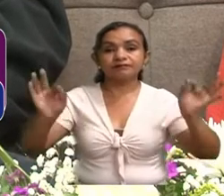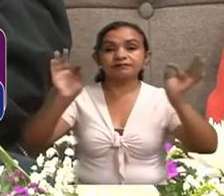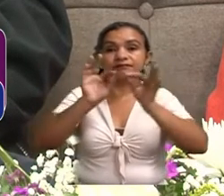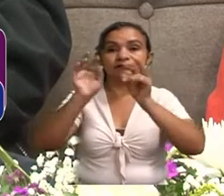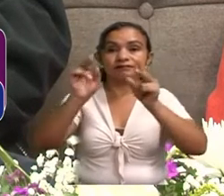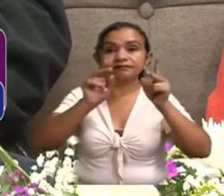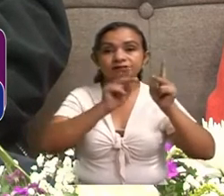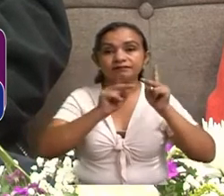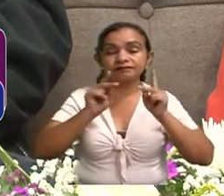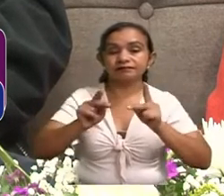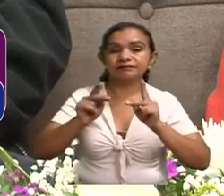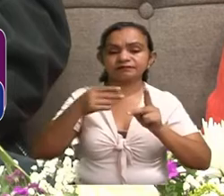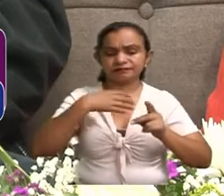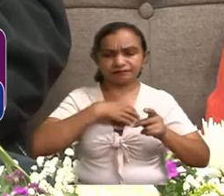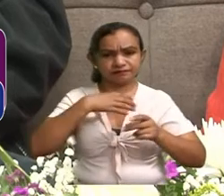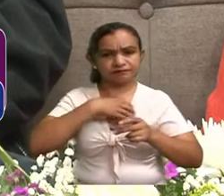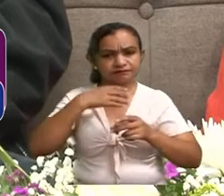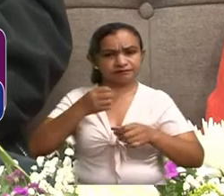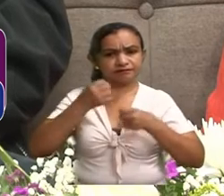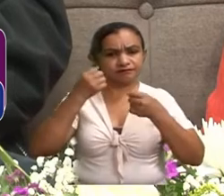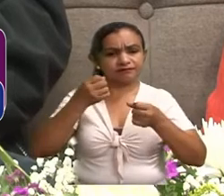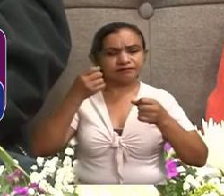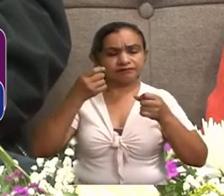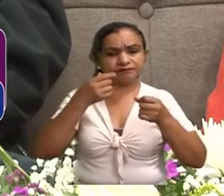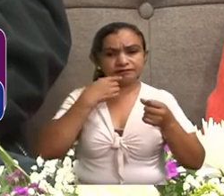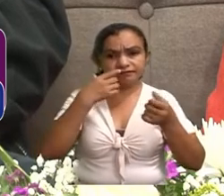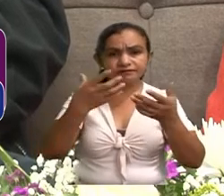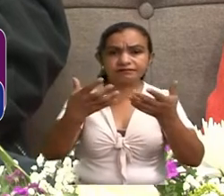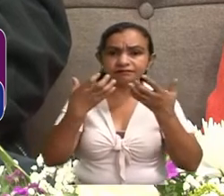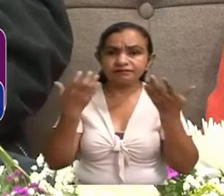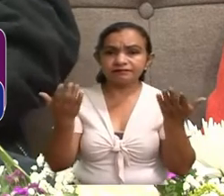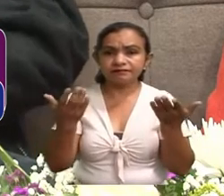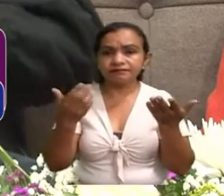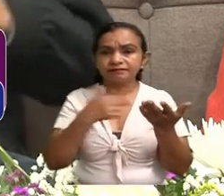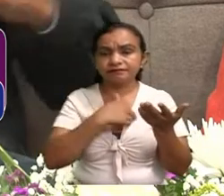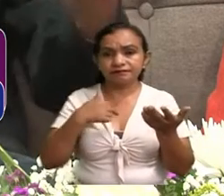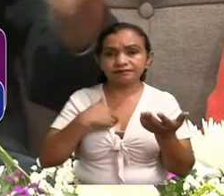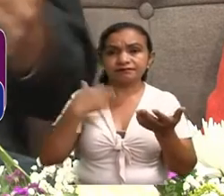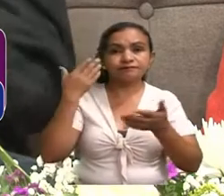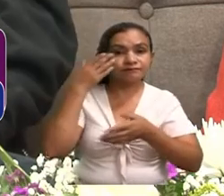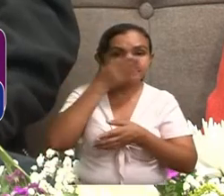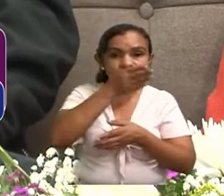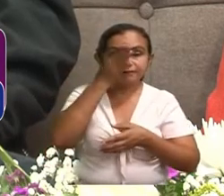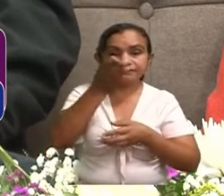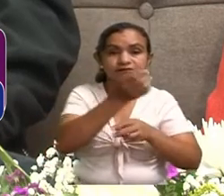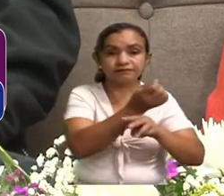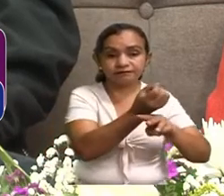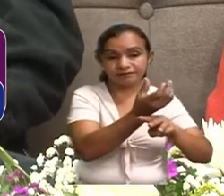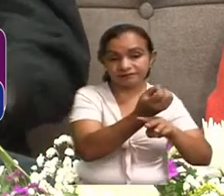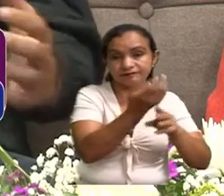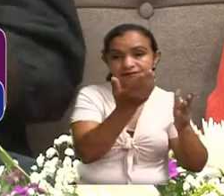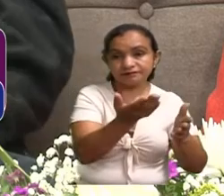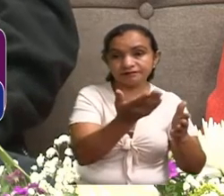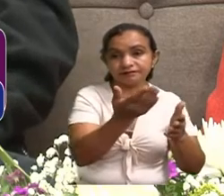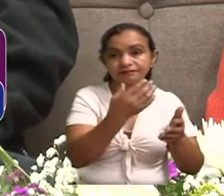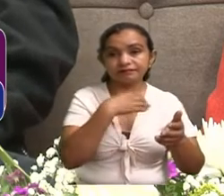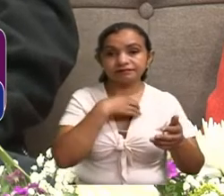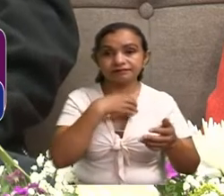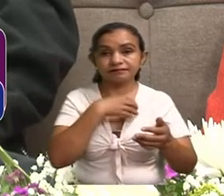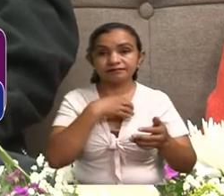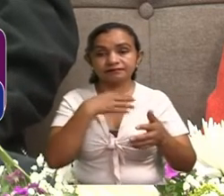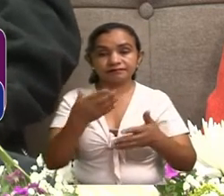dice, nosotros somos los dueños, somos los que planteamos la demanda, fuimos los que hicimos la gestión ante el alcalde, entonces de ahí están haciendo